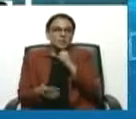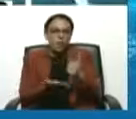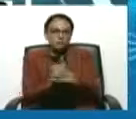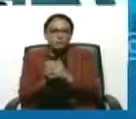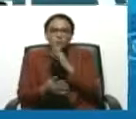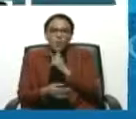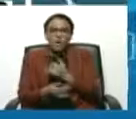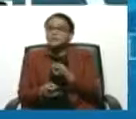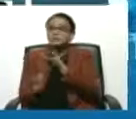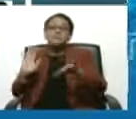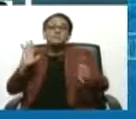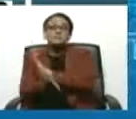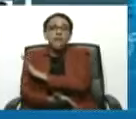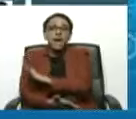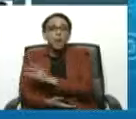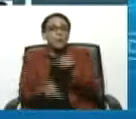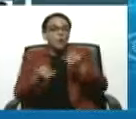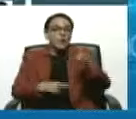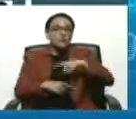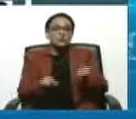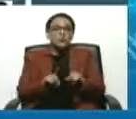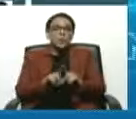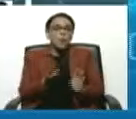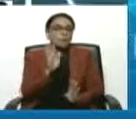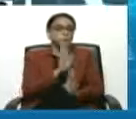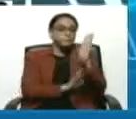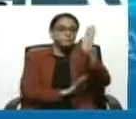un sistema cambiario nuevo,